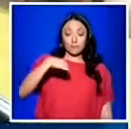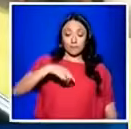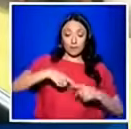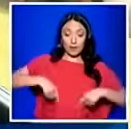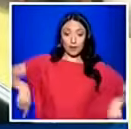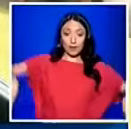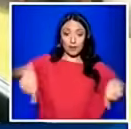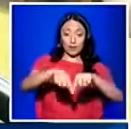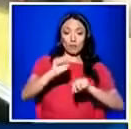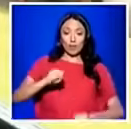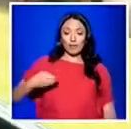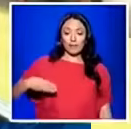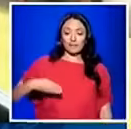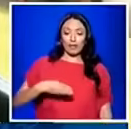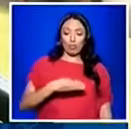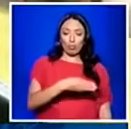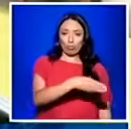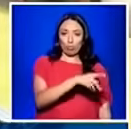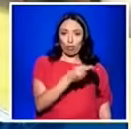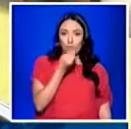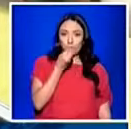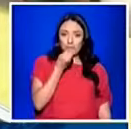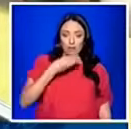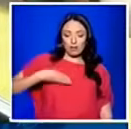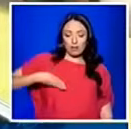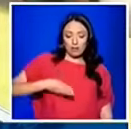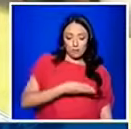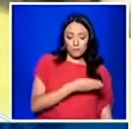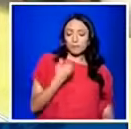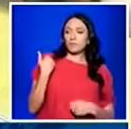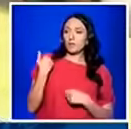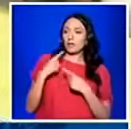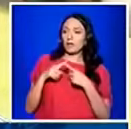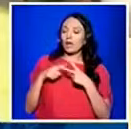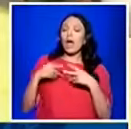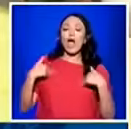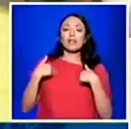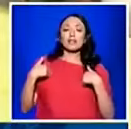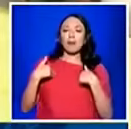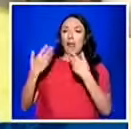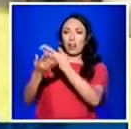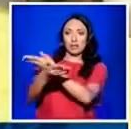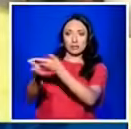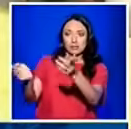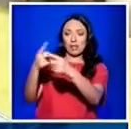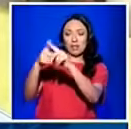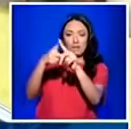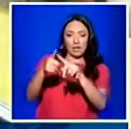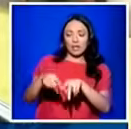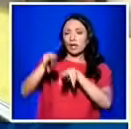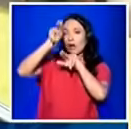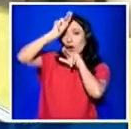pesca deportiva de las truchas. Tenemos los animales de granja en sus diversas